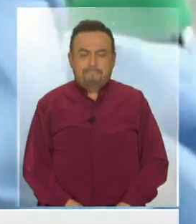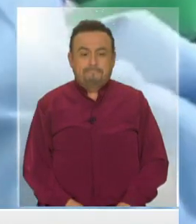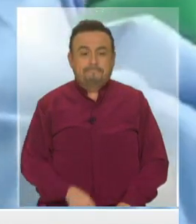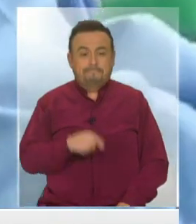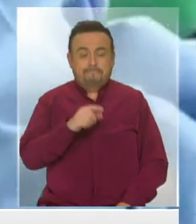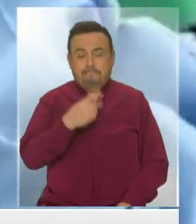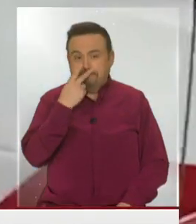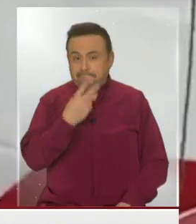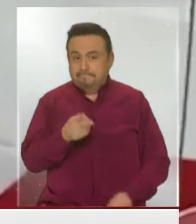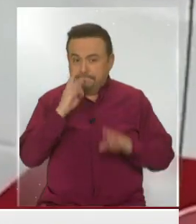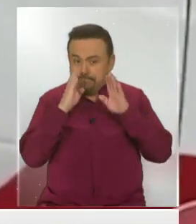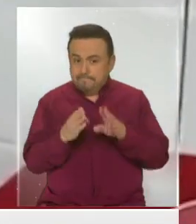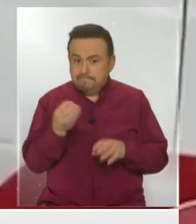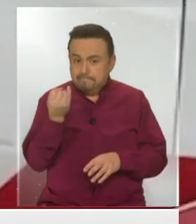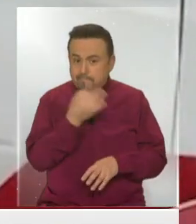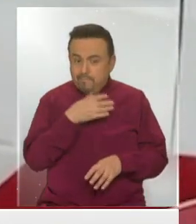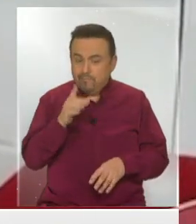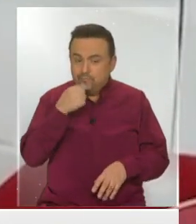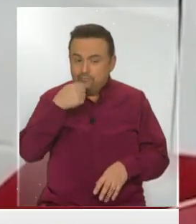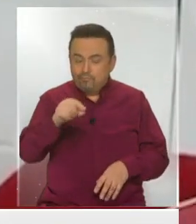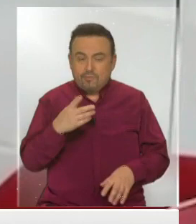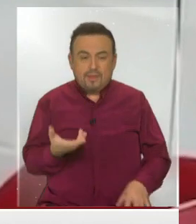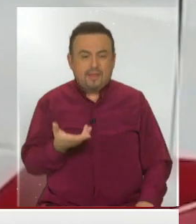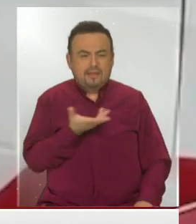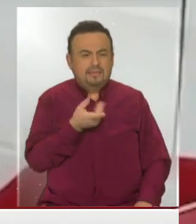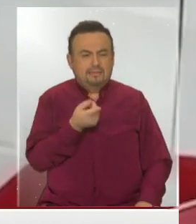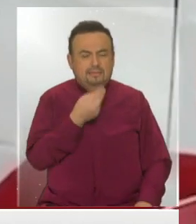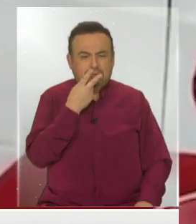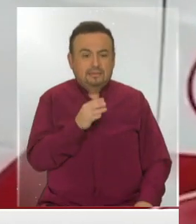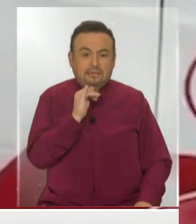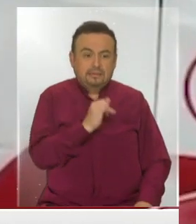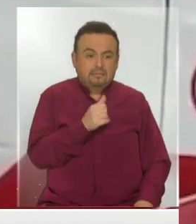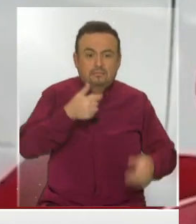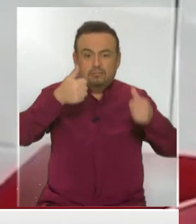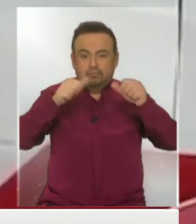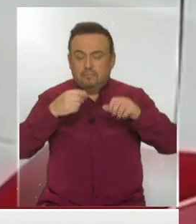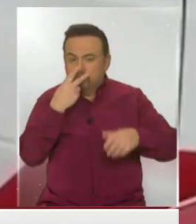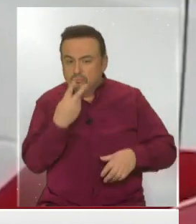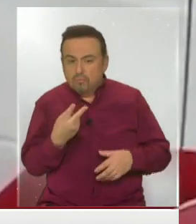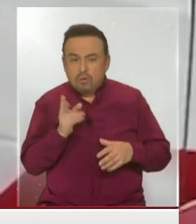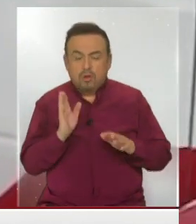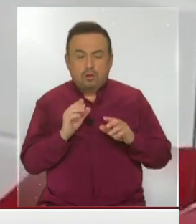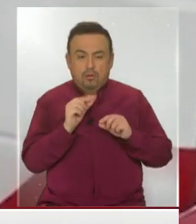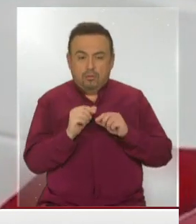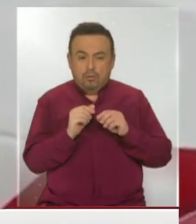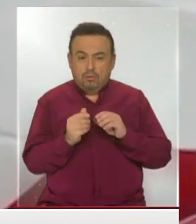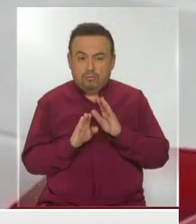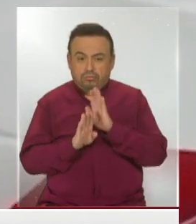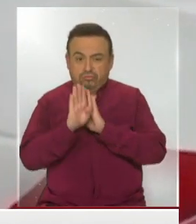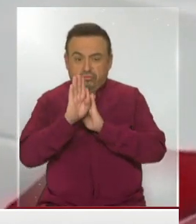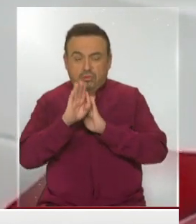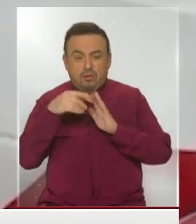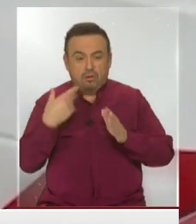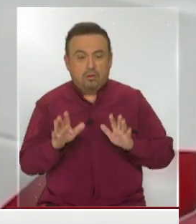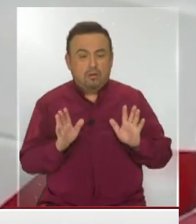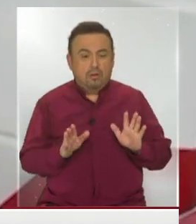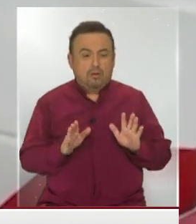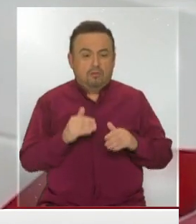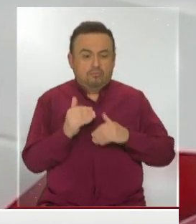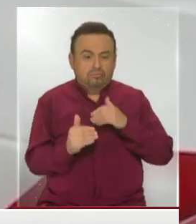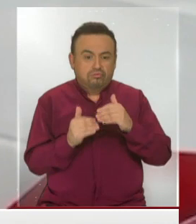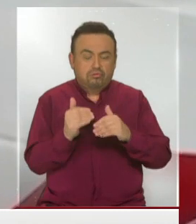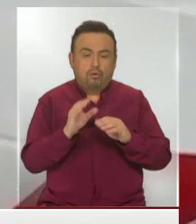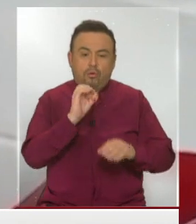hay que mirar con la atención los números de los próximos días para ver si estamos viendo una tendencia o un pico dentro de una progresión